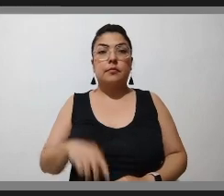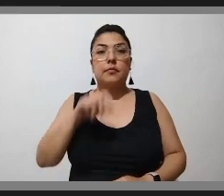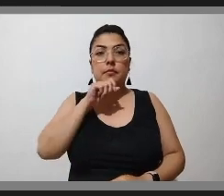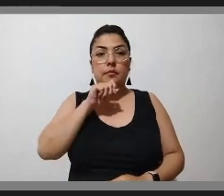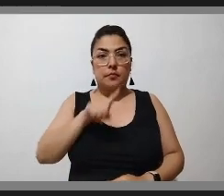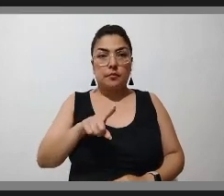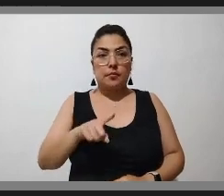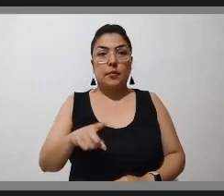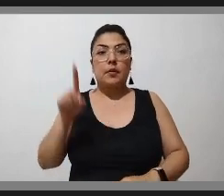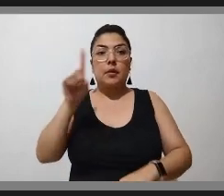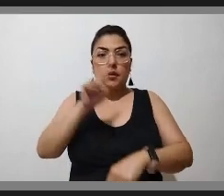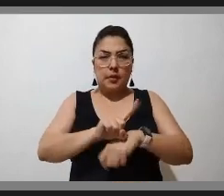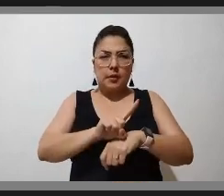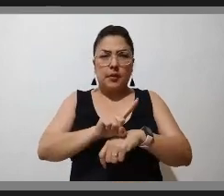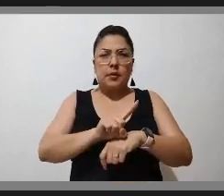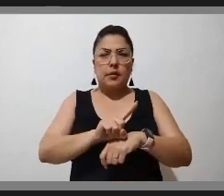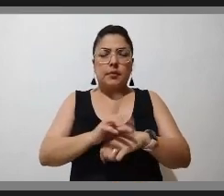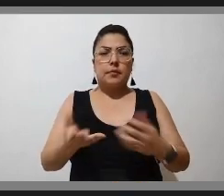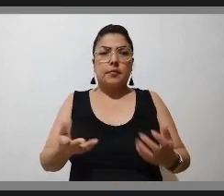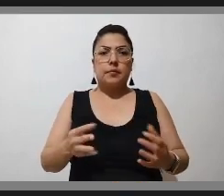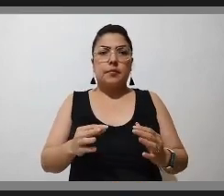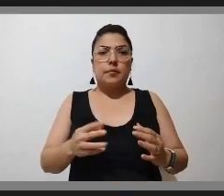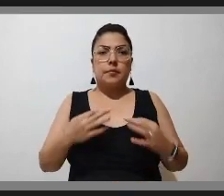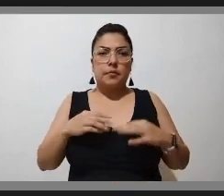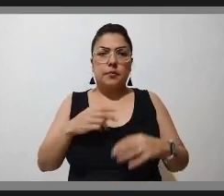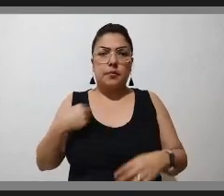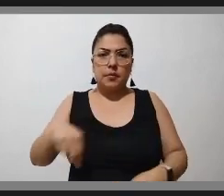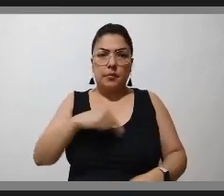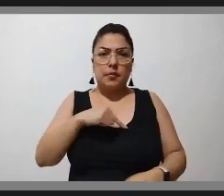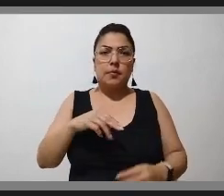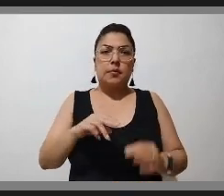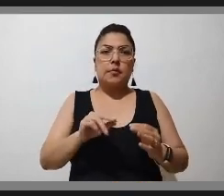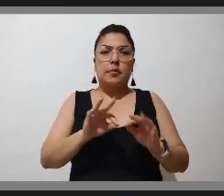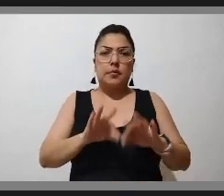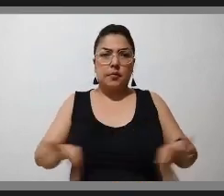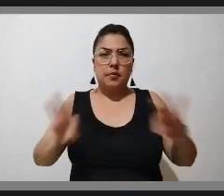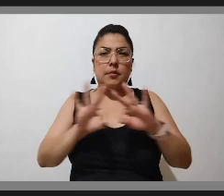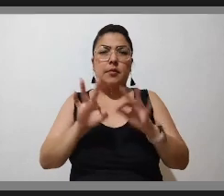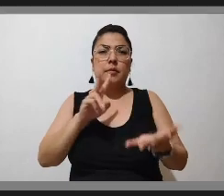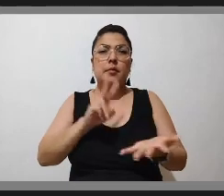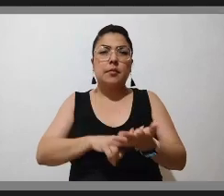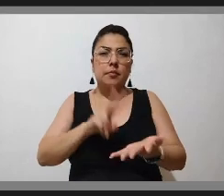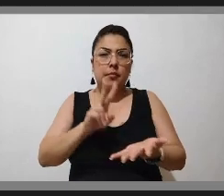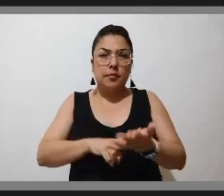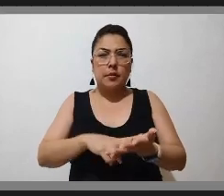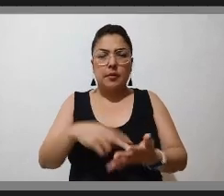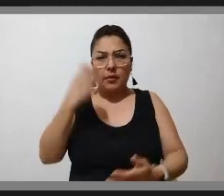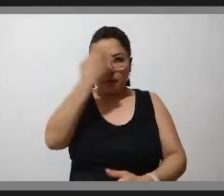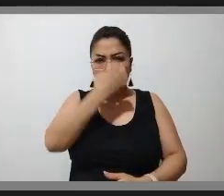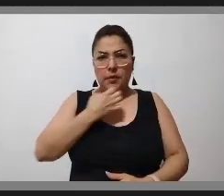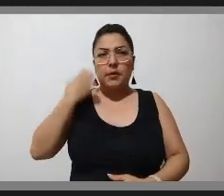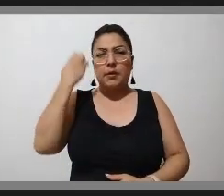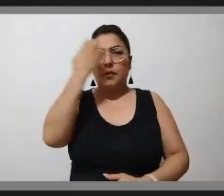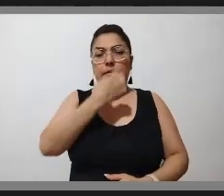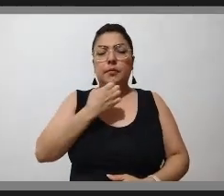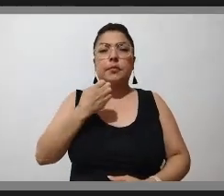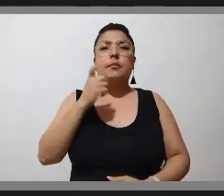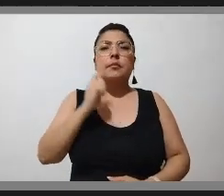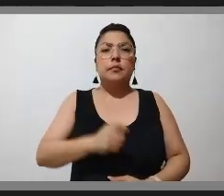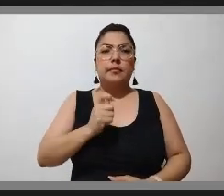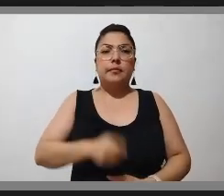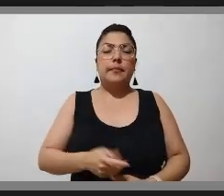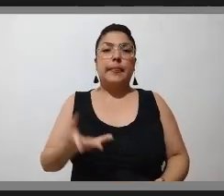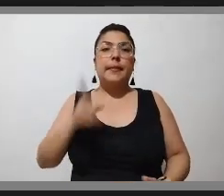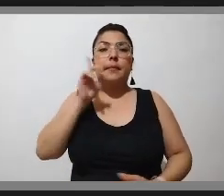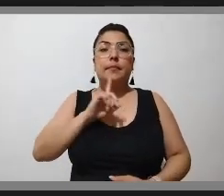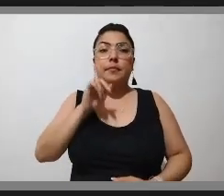también es un día para valorar y entender y documentarnos sobre las barreras estructurales